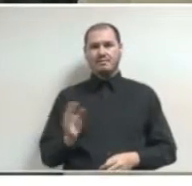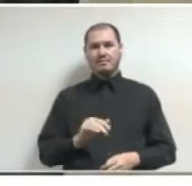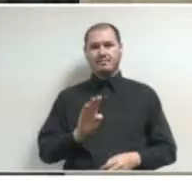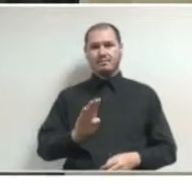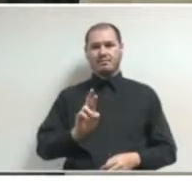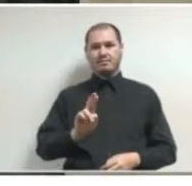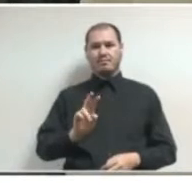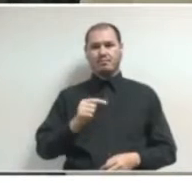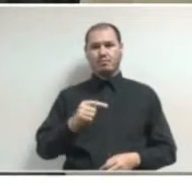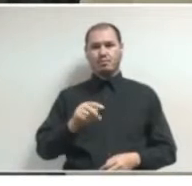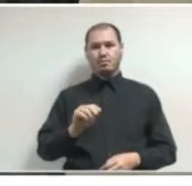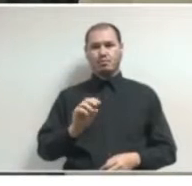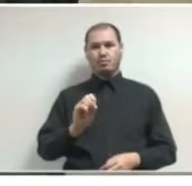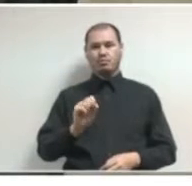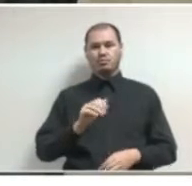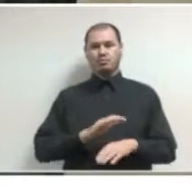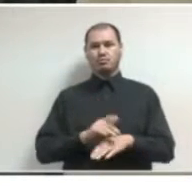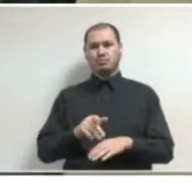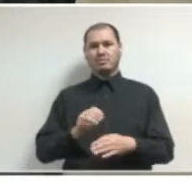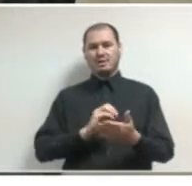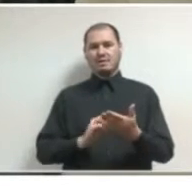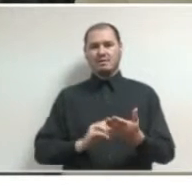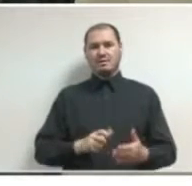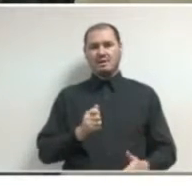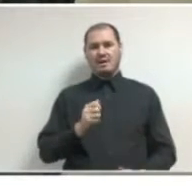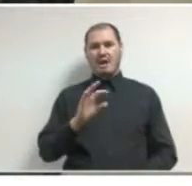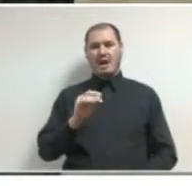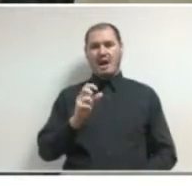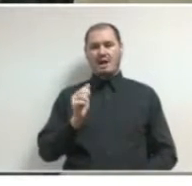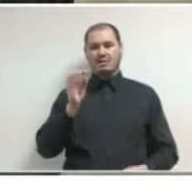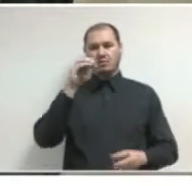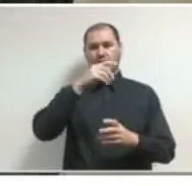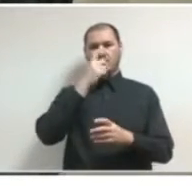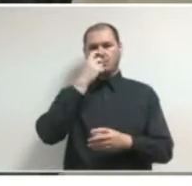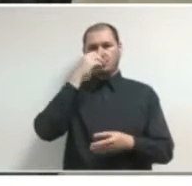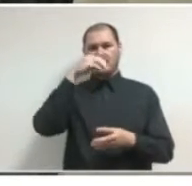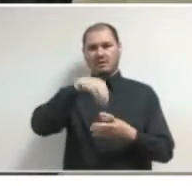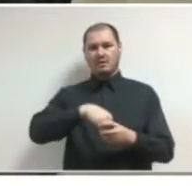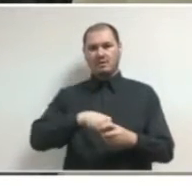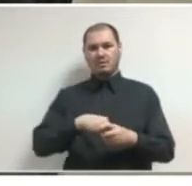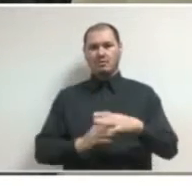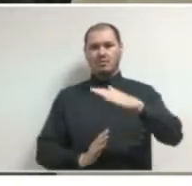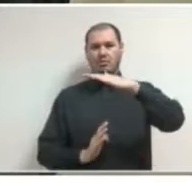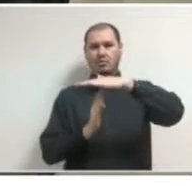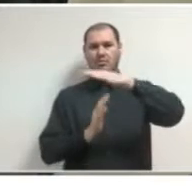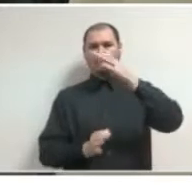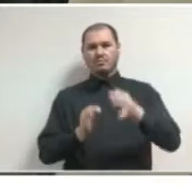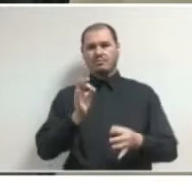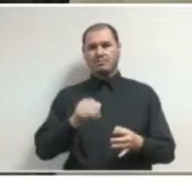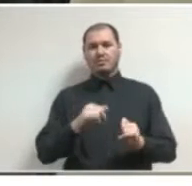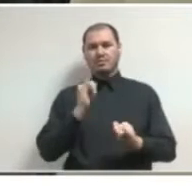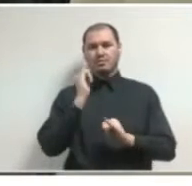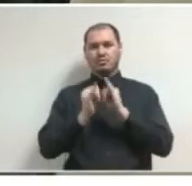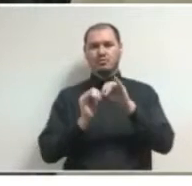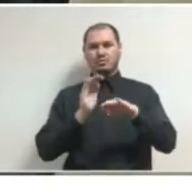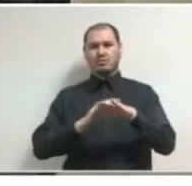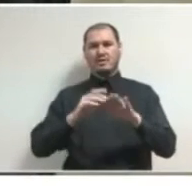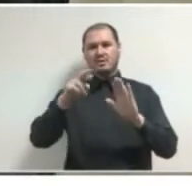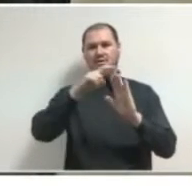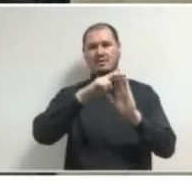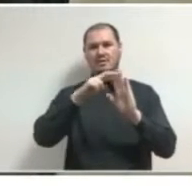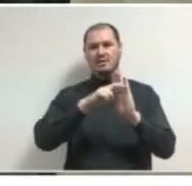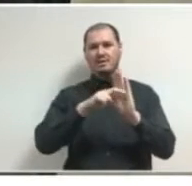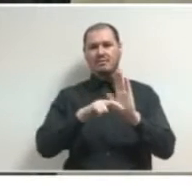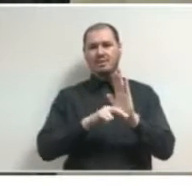Carmen Burgos, acta 9, Comité de Control Interno, les guaba. Por la cual eleva el reglamento. Oh, Gorucaña